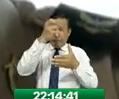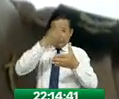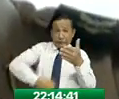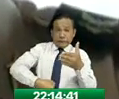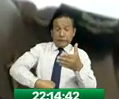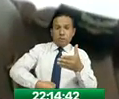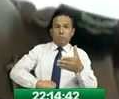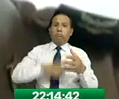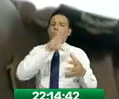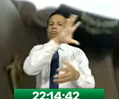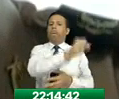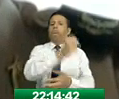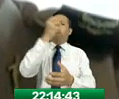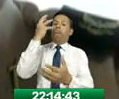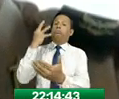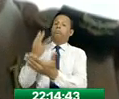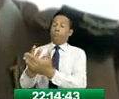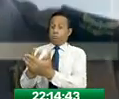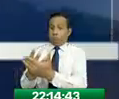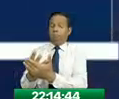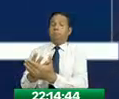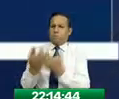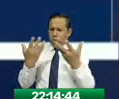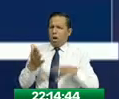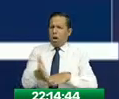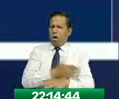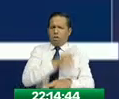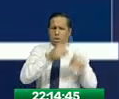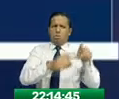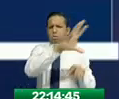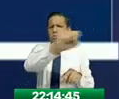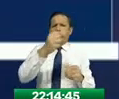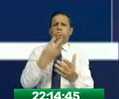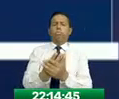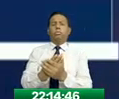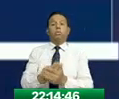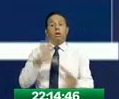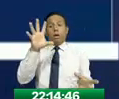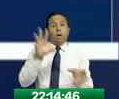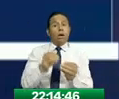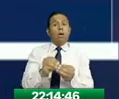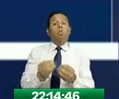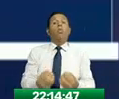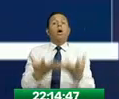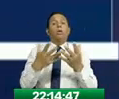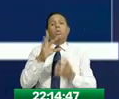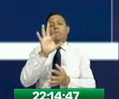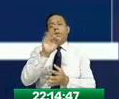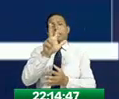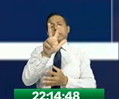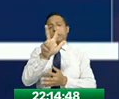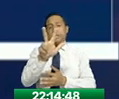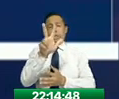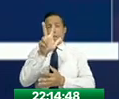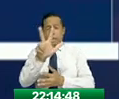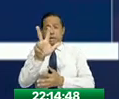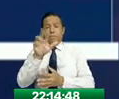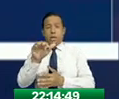procederá a la detención como ya se lo ha hecho. De otra parte, a nivel nacional, 23.818 conductores de automotores